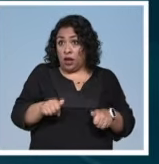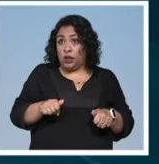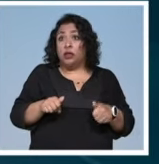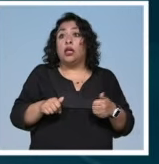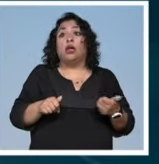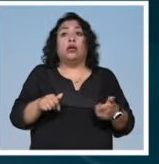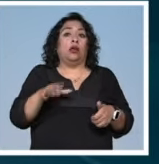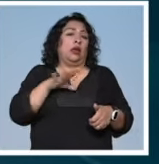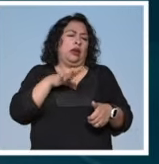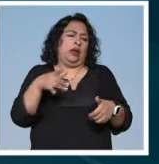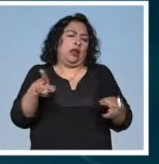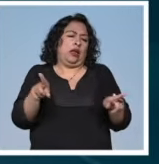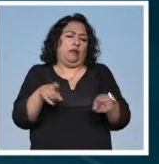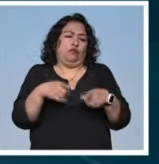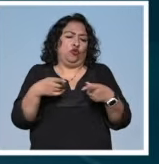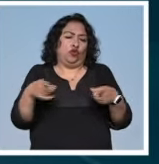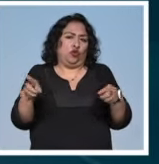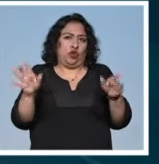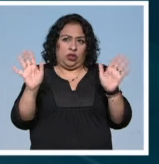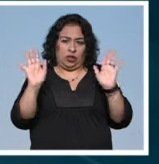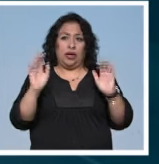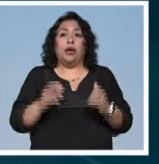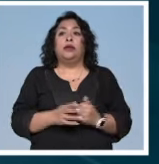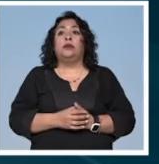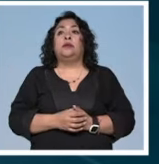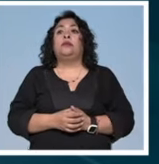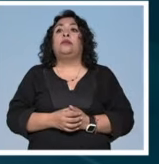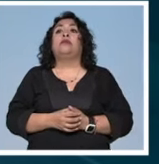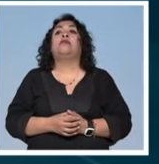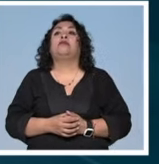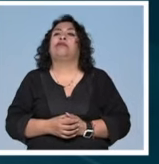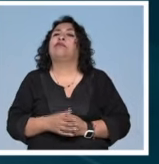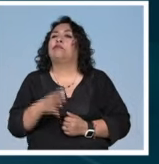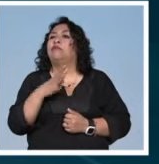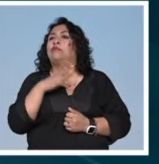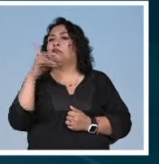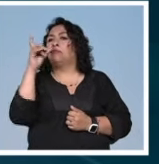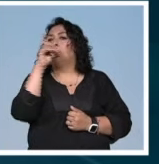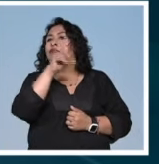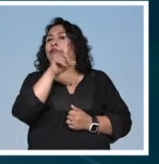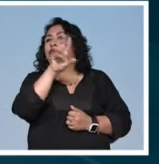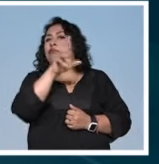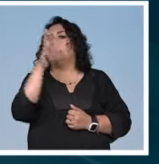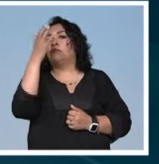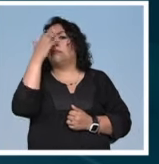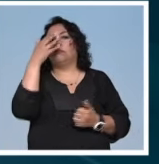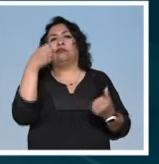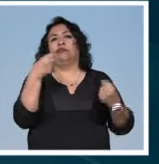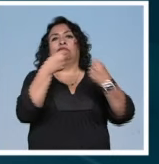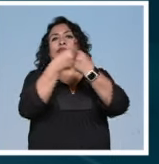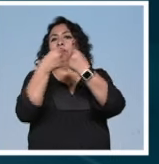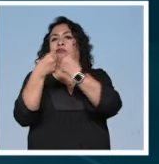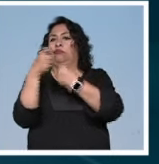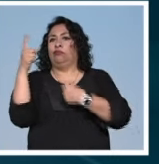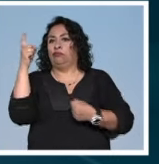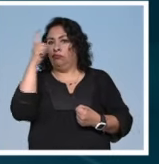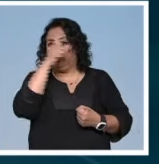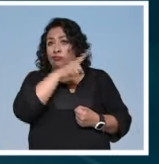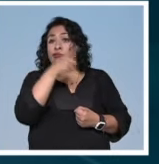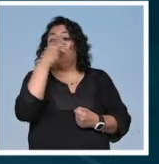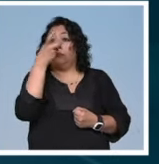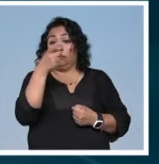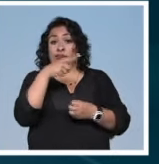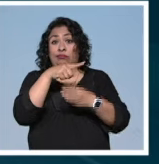en general, la música en este caso, en particular, pues difícilmente reconoce fronteras. En ese sentido, los